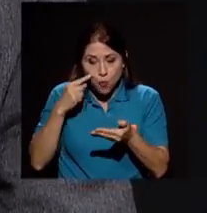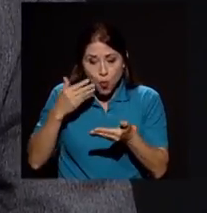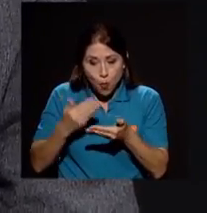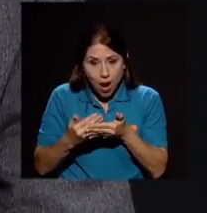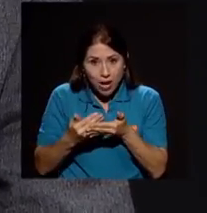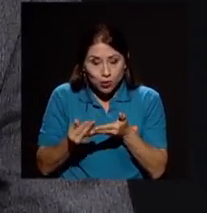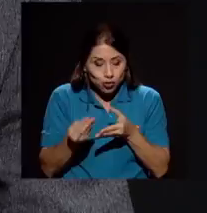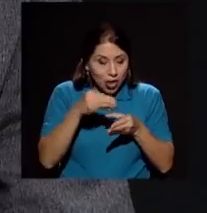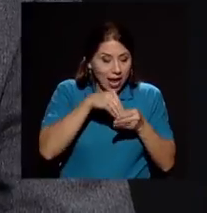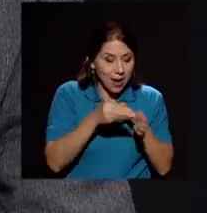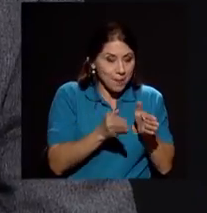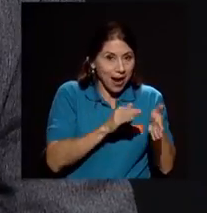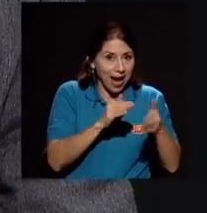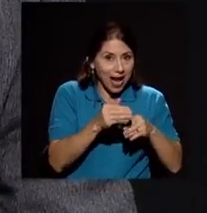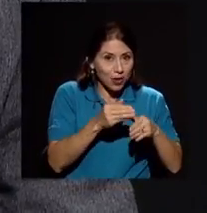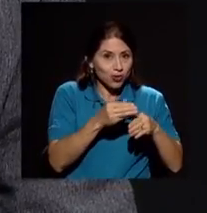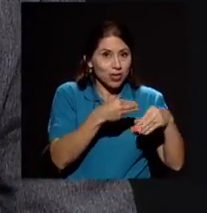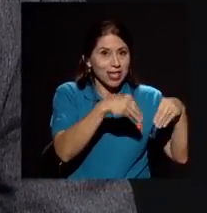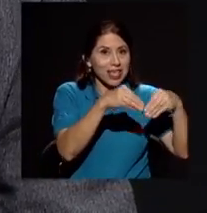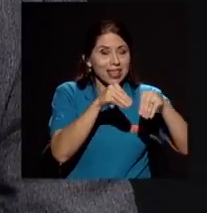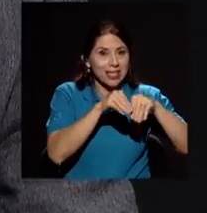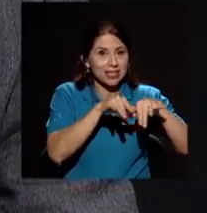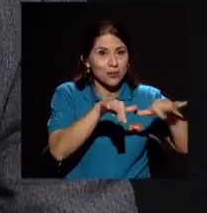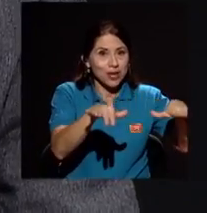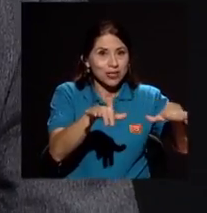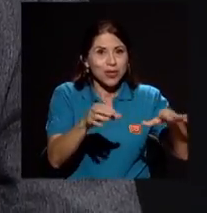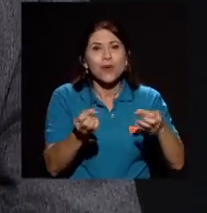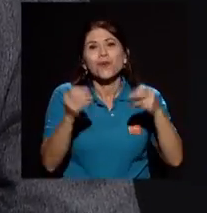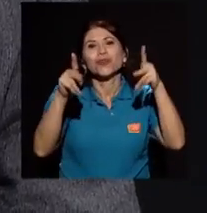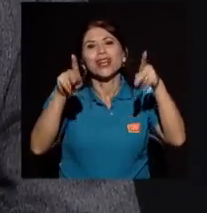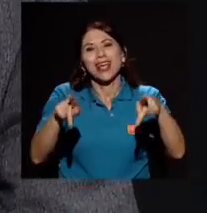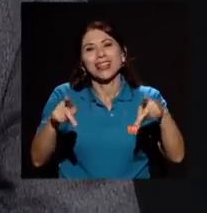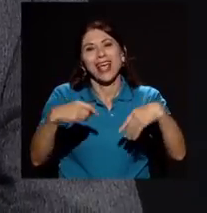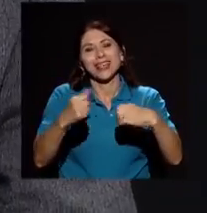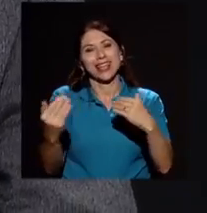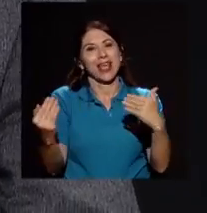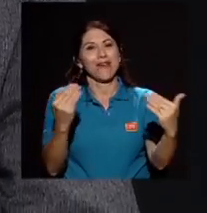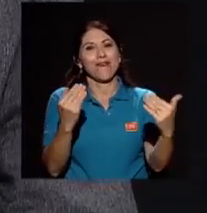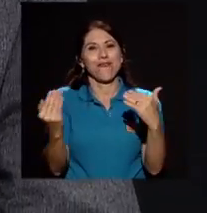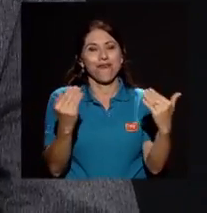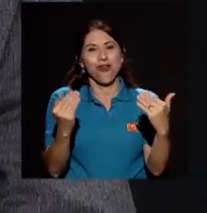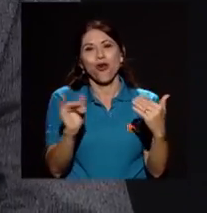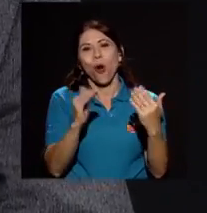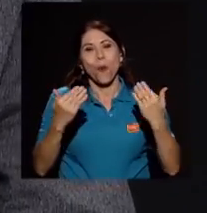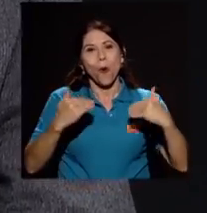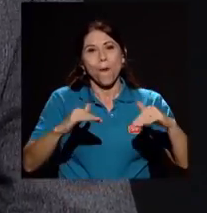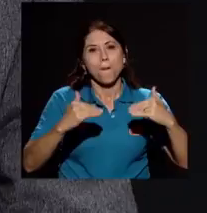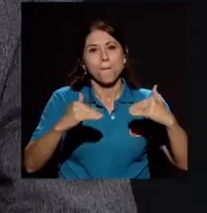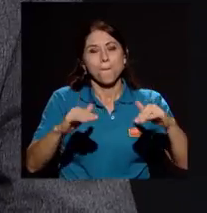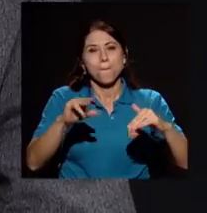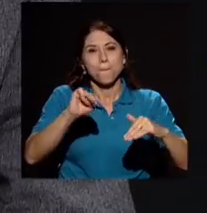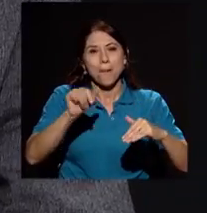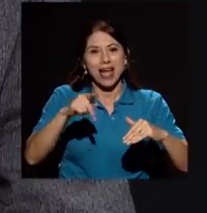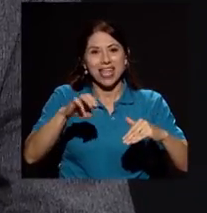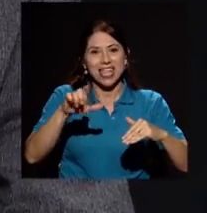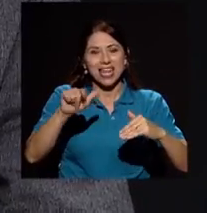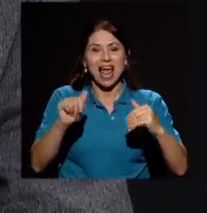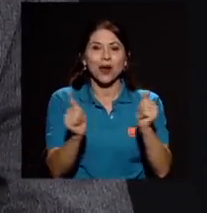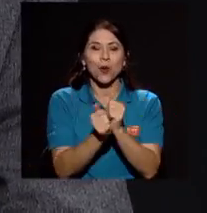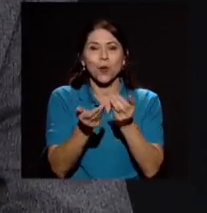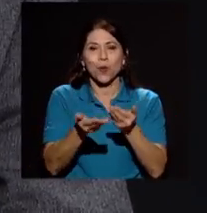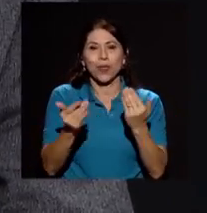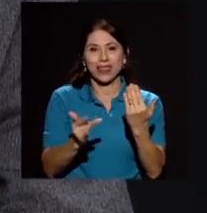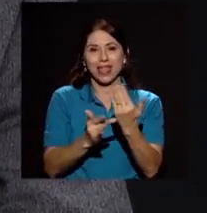que alguna gente ha hecho el símil de intel como una maquila tecnológica bueno pero una maquila tecnológica